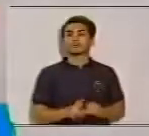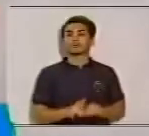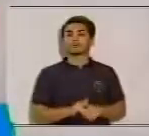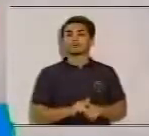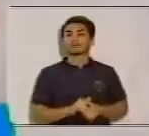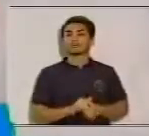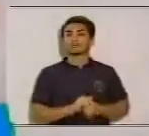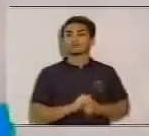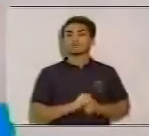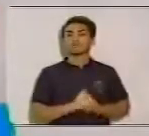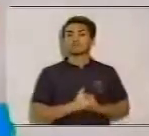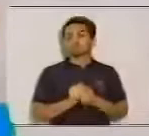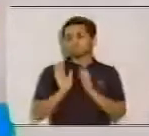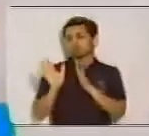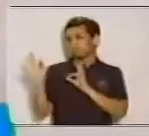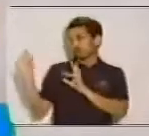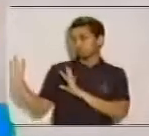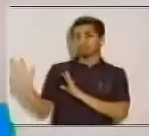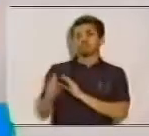Lo vamos a dejar aquí por un momento.